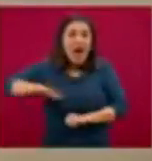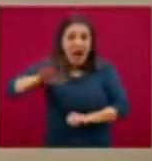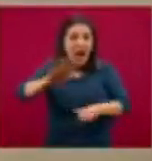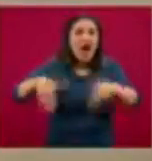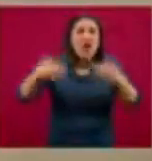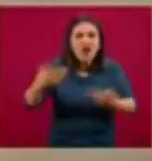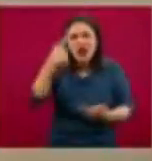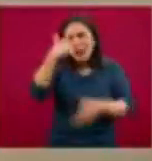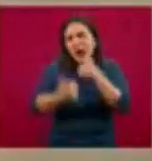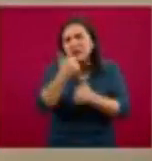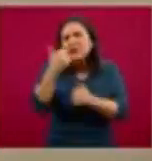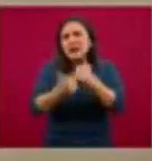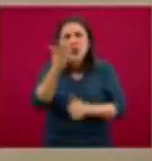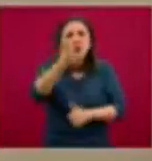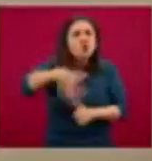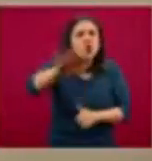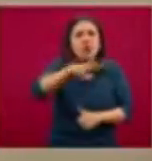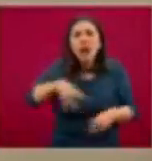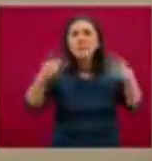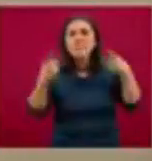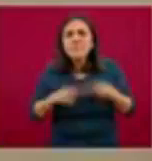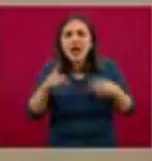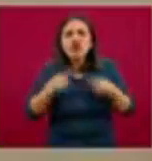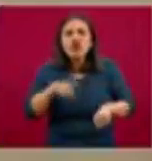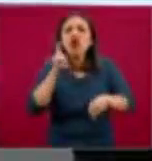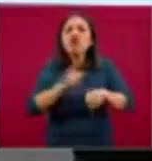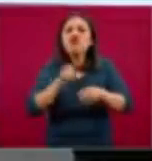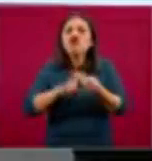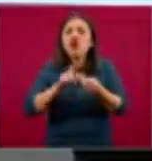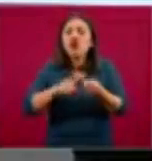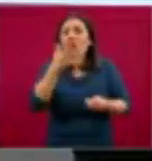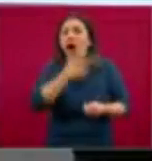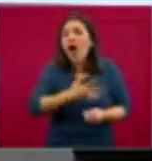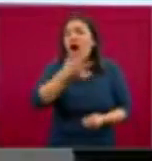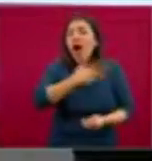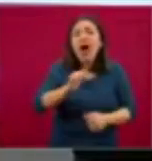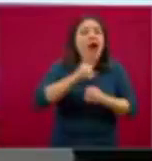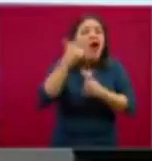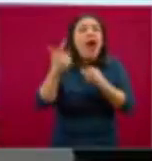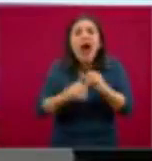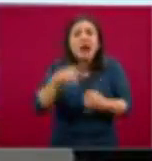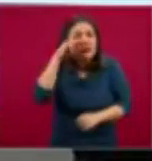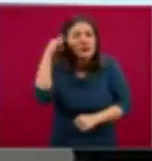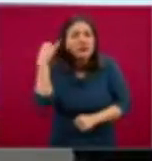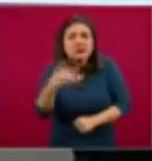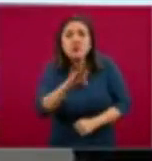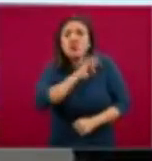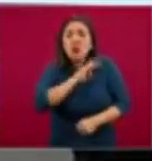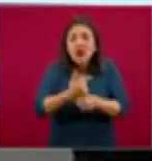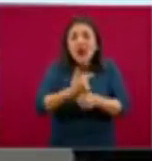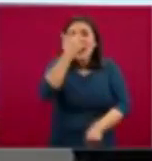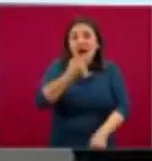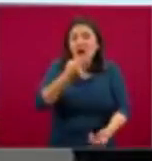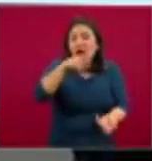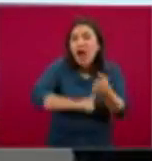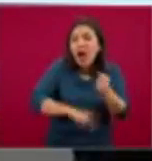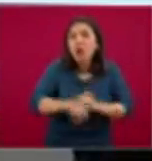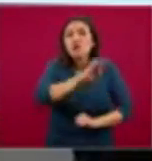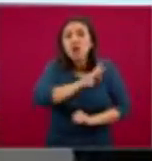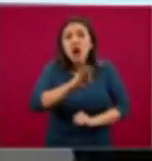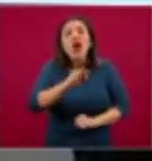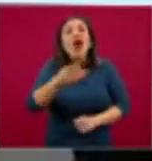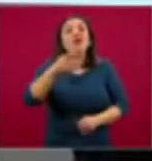la búsqueda de personas con algún factor de riesgo que los pudiera